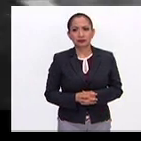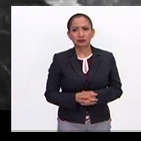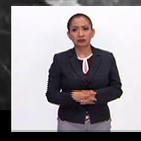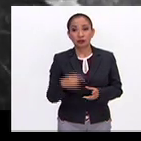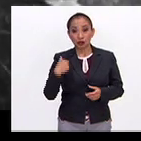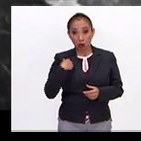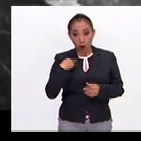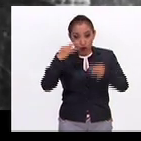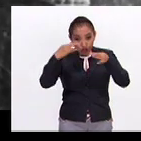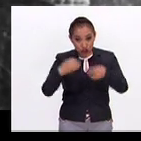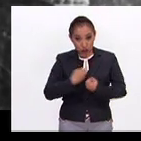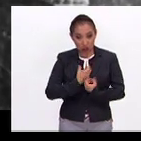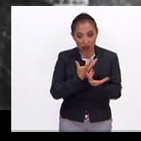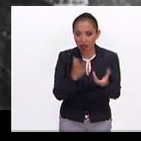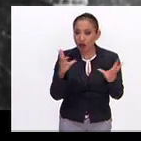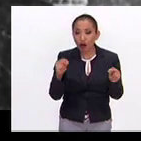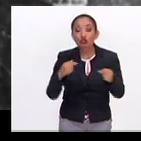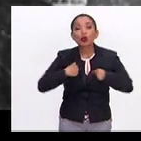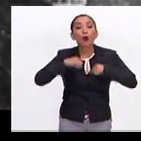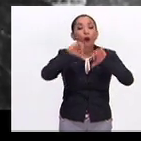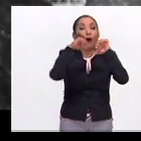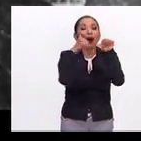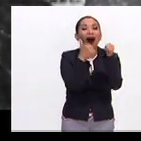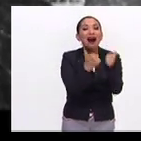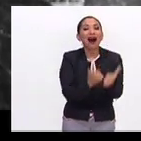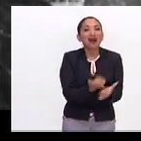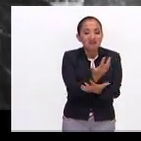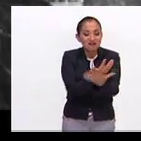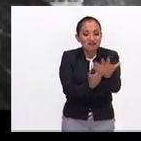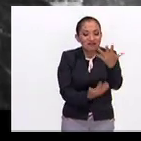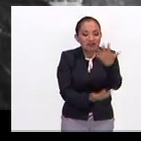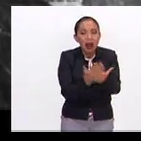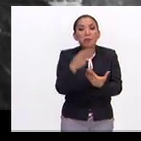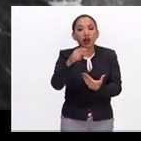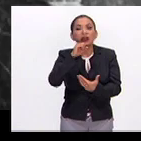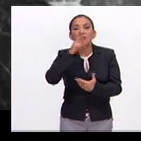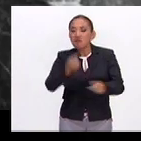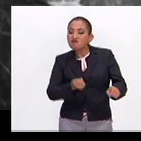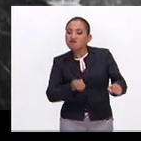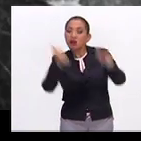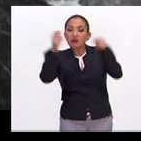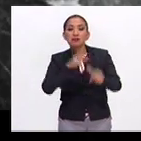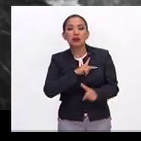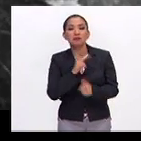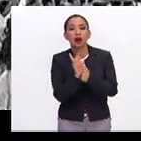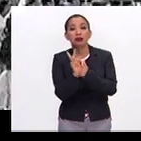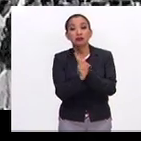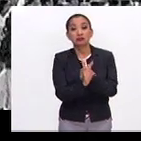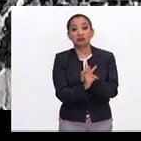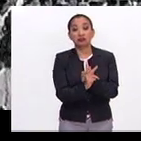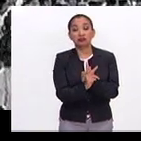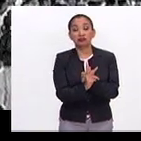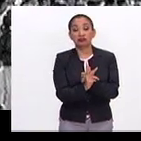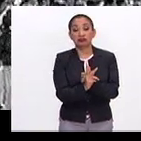Yo no soy un poeta, soy un artista, pero también he sido expulsado de mi nación.